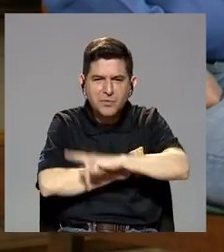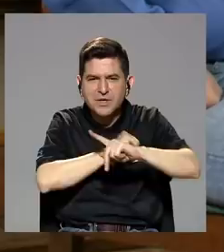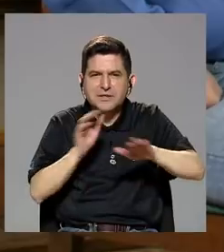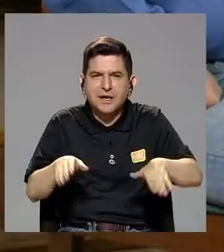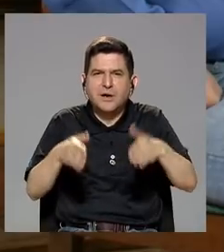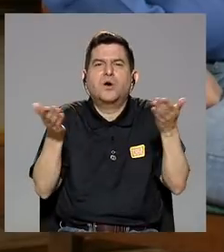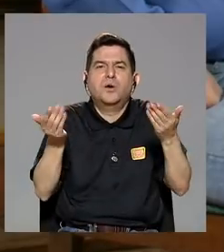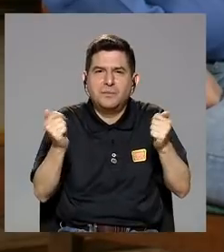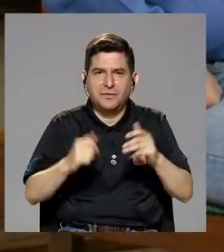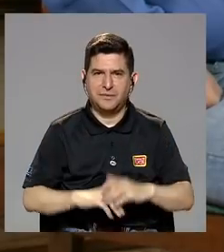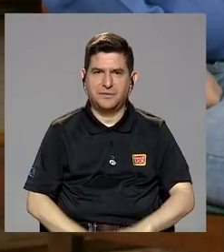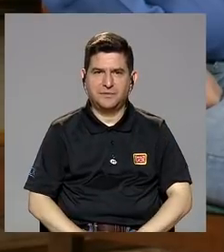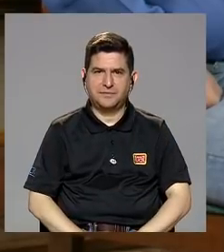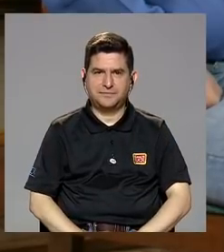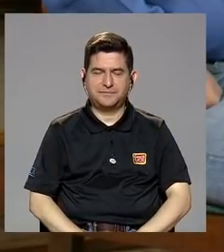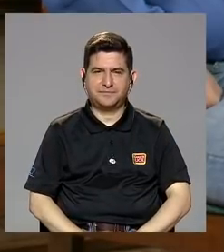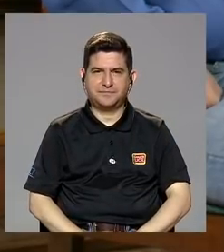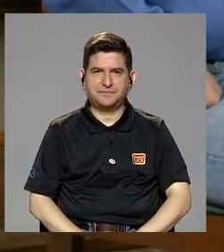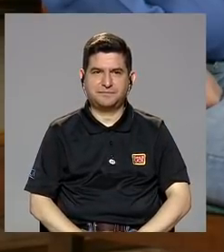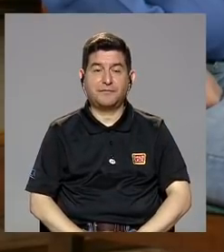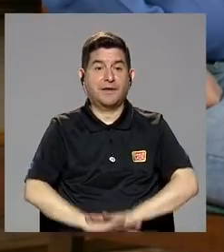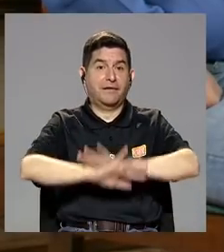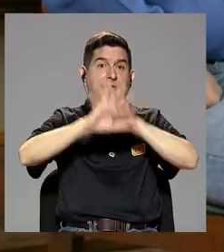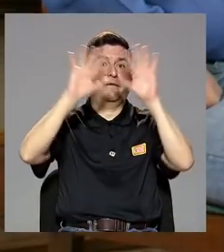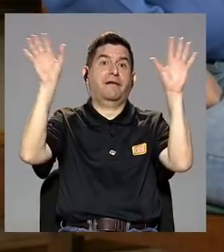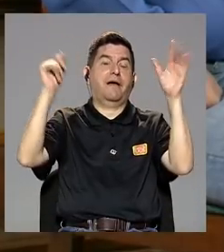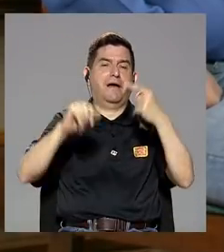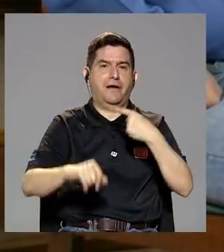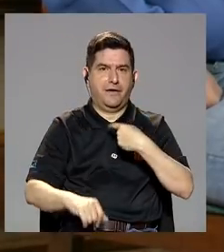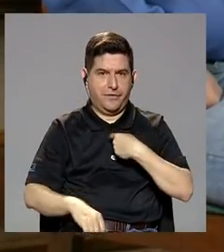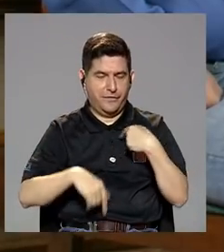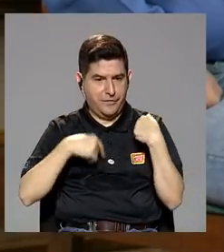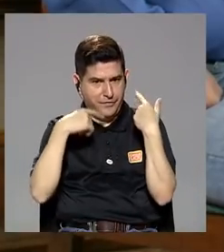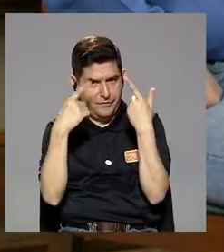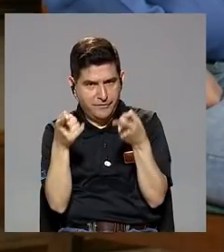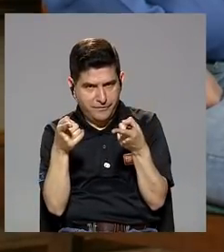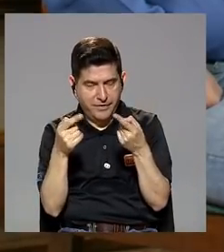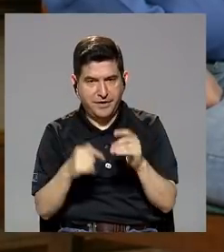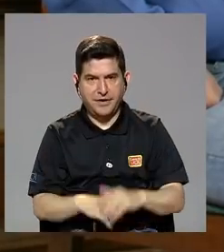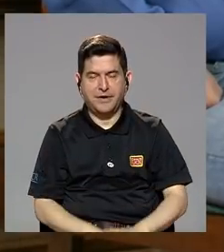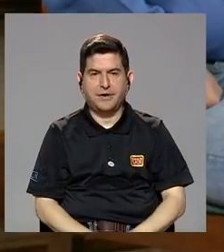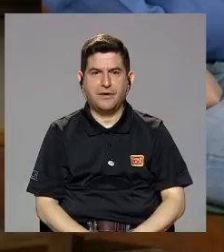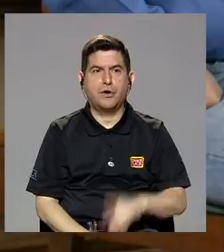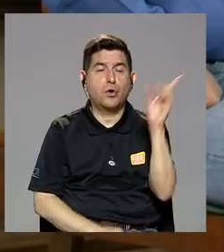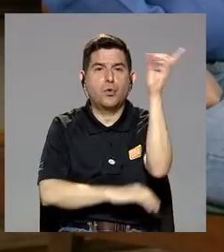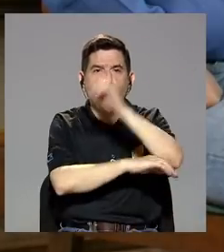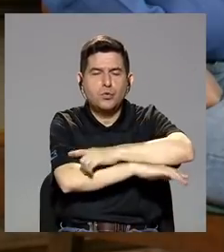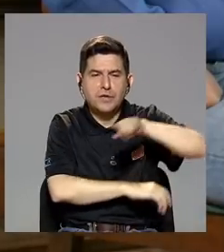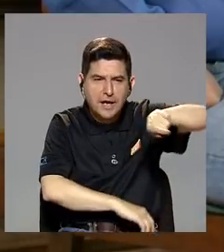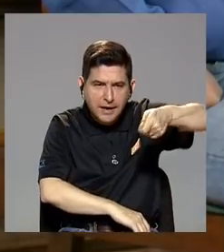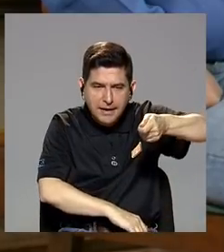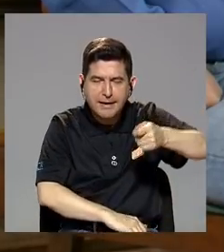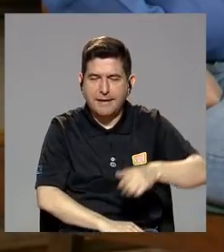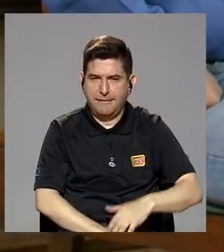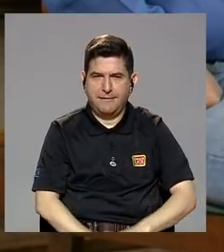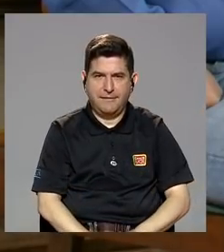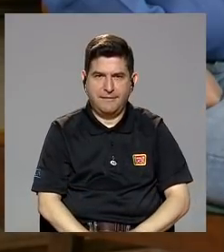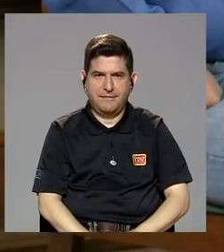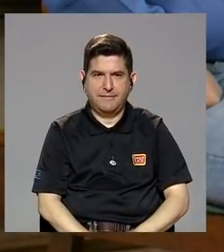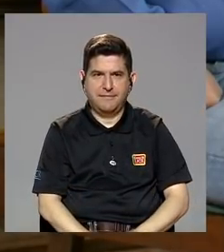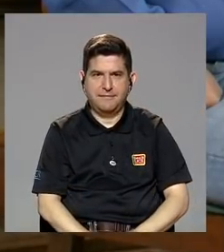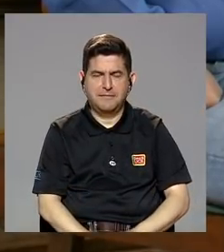país no también entonces claro yo fui por yo estaba un día en el canal y de repente